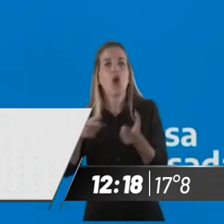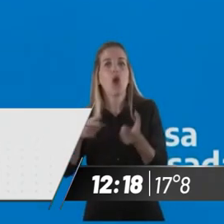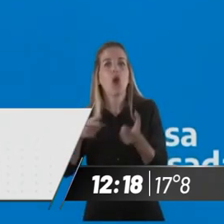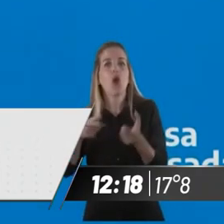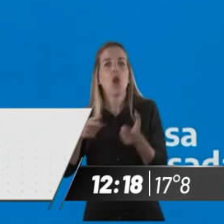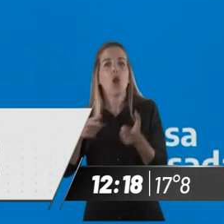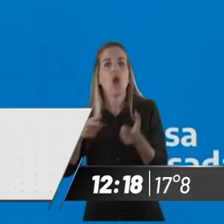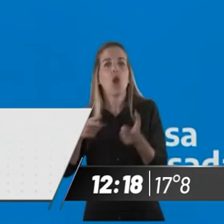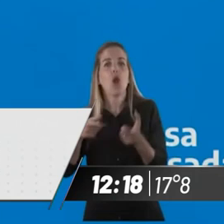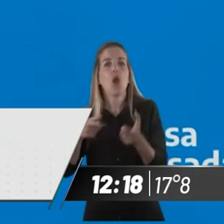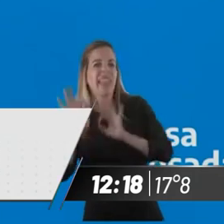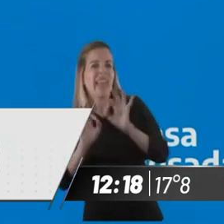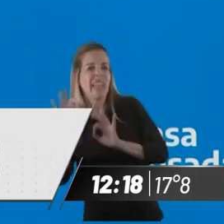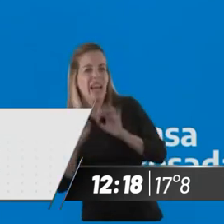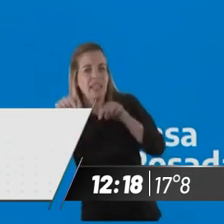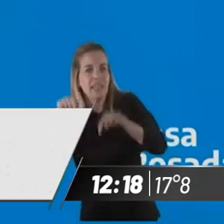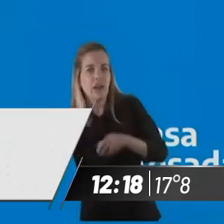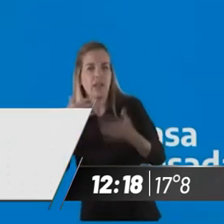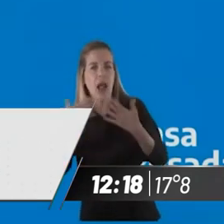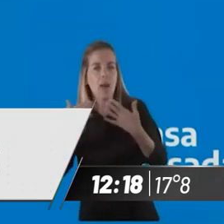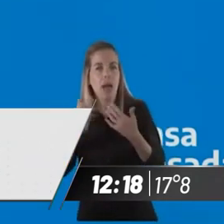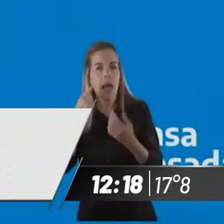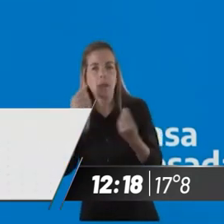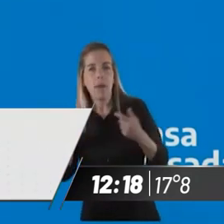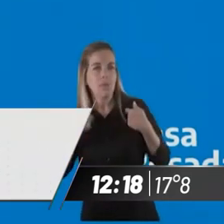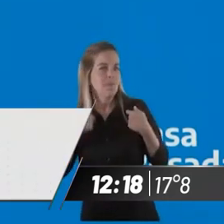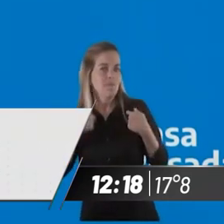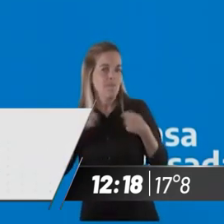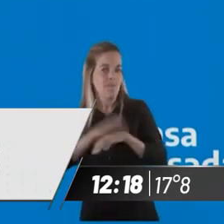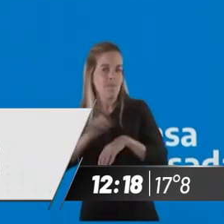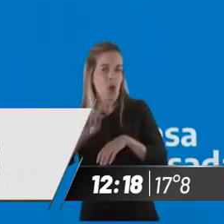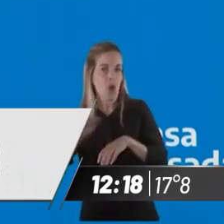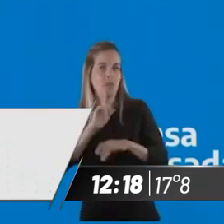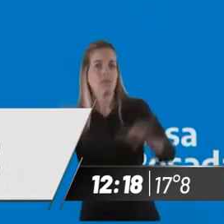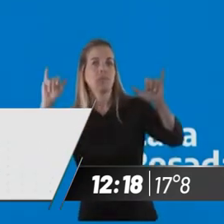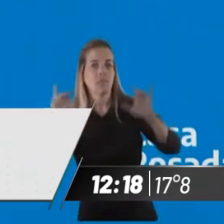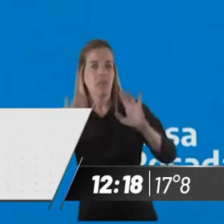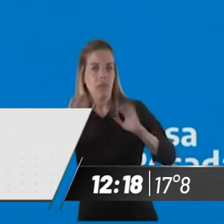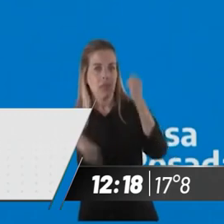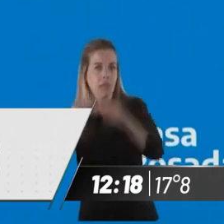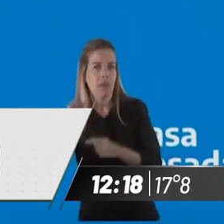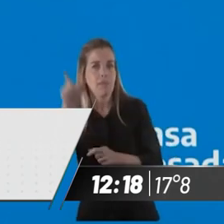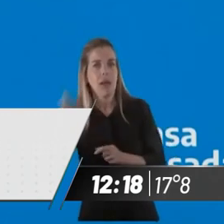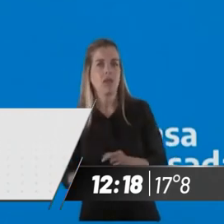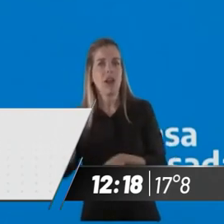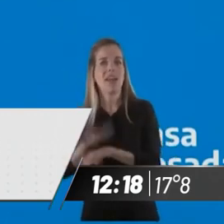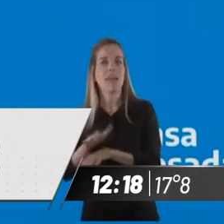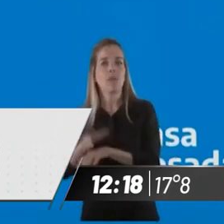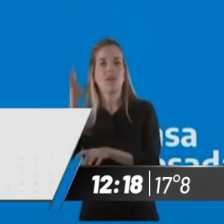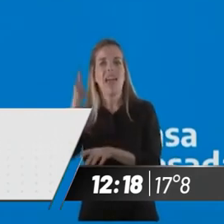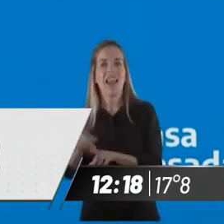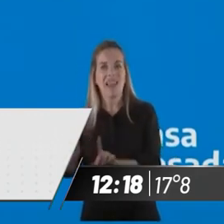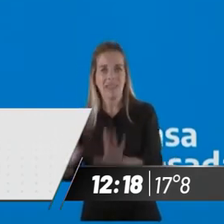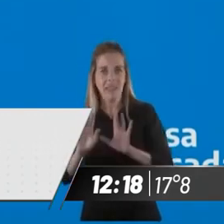Los detalles, digamos, con respecto al bono se están trabajando en este momento y no me corresponde a mí decirlos, sino a quienes van a tener a su cargo implementarlos, pero esto va a suceder